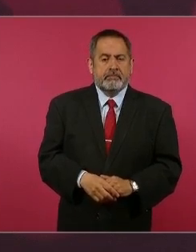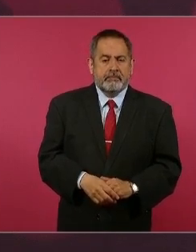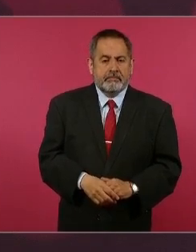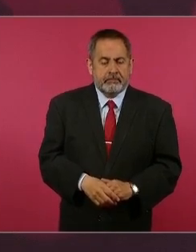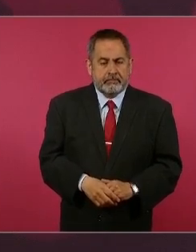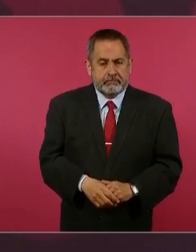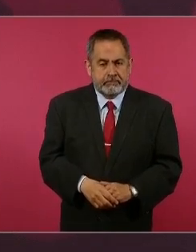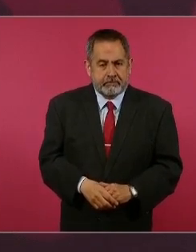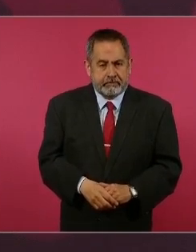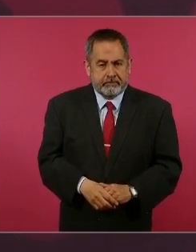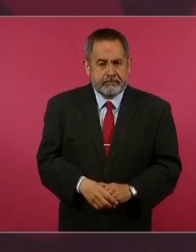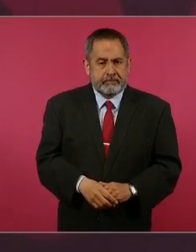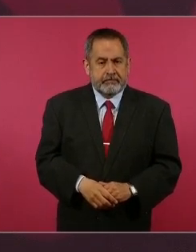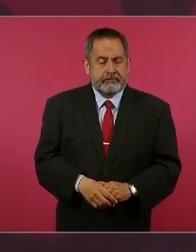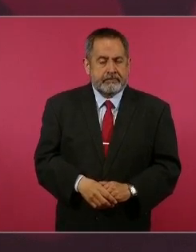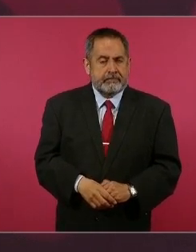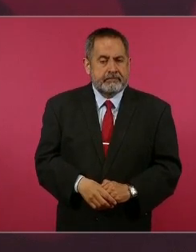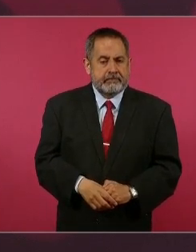todavía